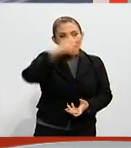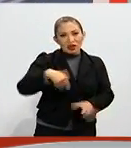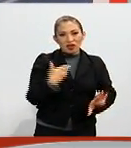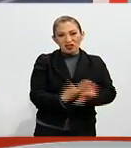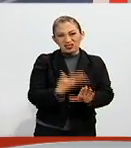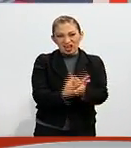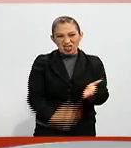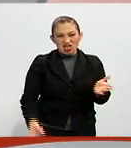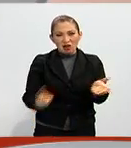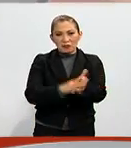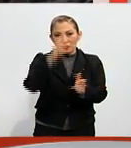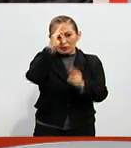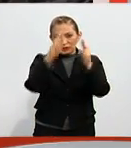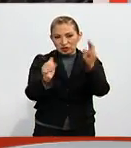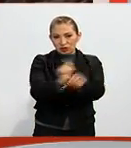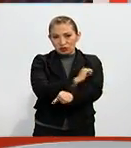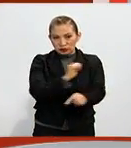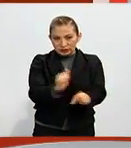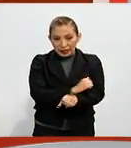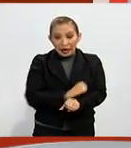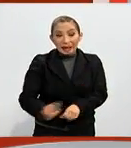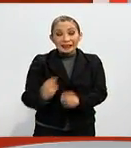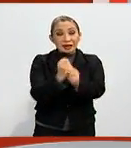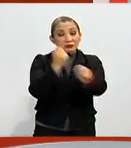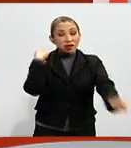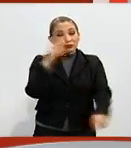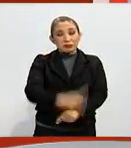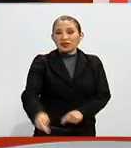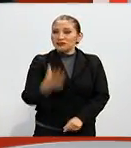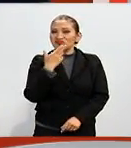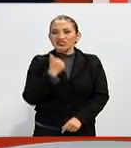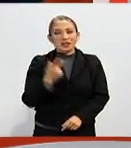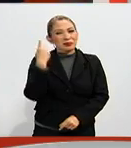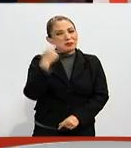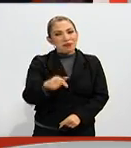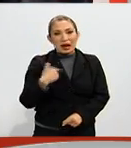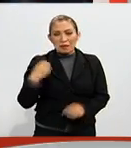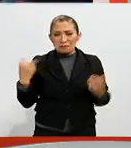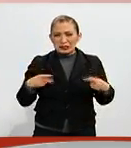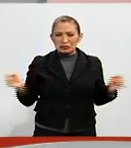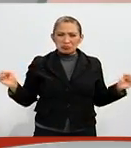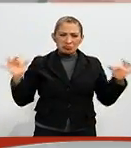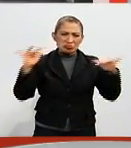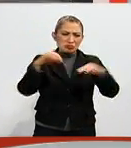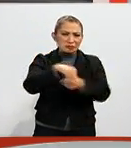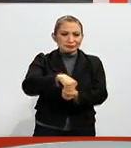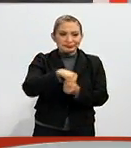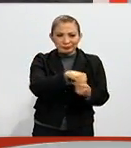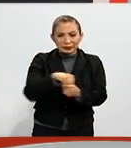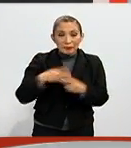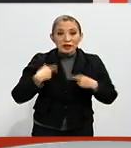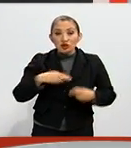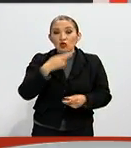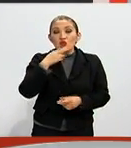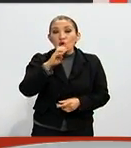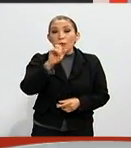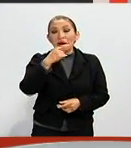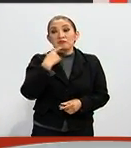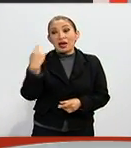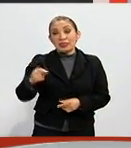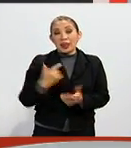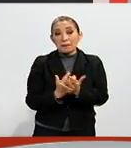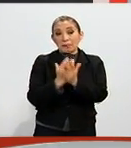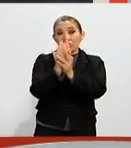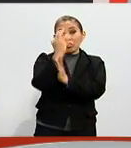circula doble. El transporte público insuficiente durante la contingencia. Usuarios de Uber denuncian